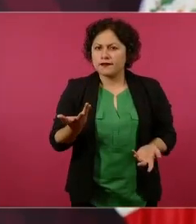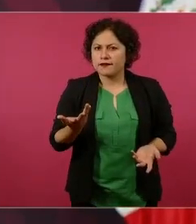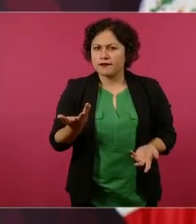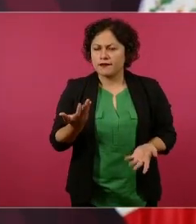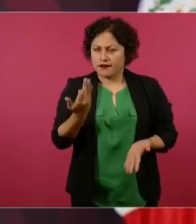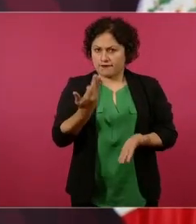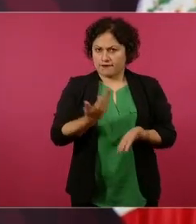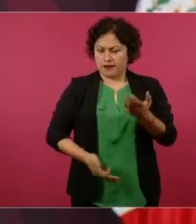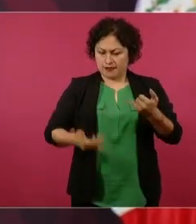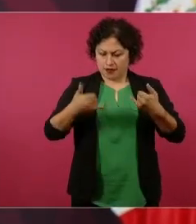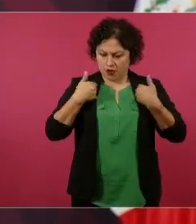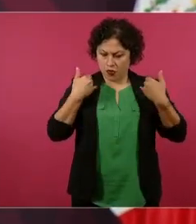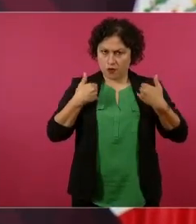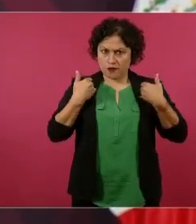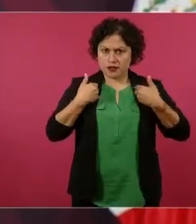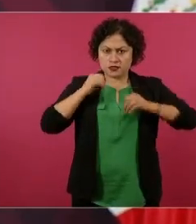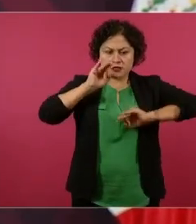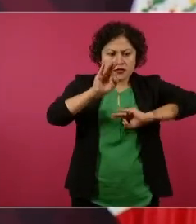a los jóvenes?